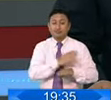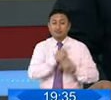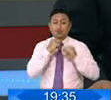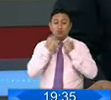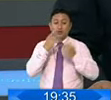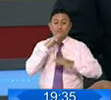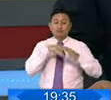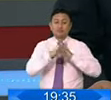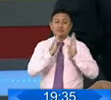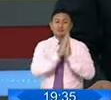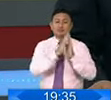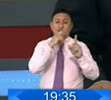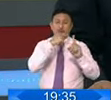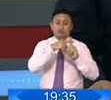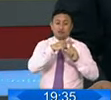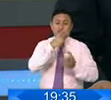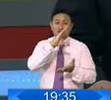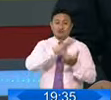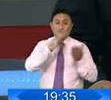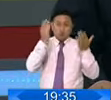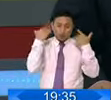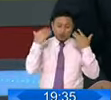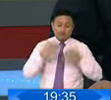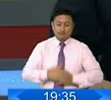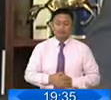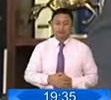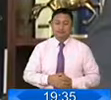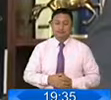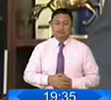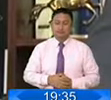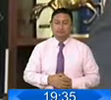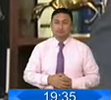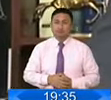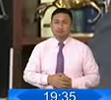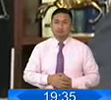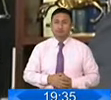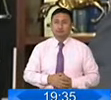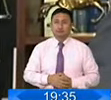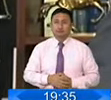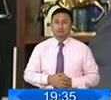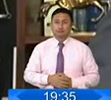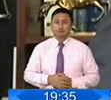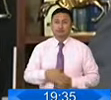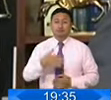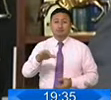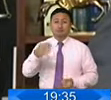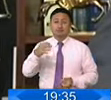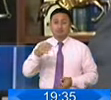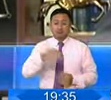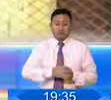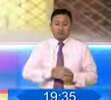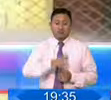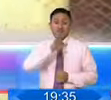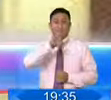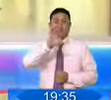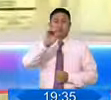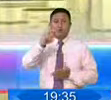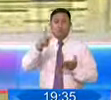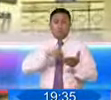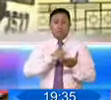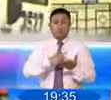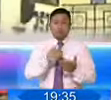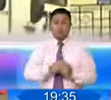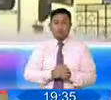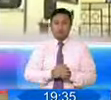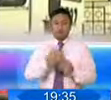una iglesia ubicada en el centro de Guayaquil. En un documento de más de 50 páginas, el Tribunal de Garantías Penales